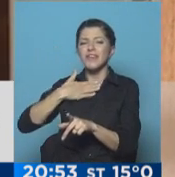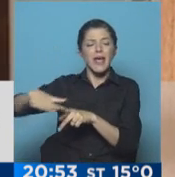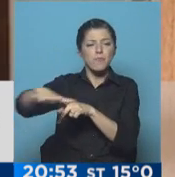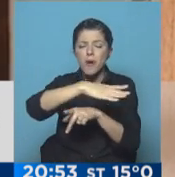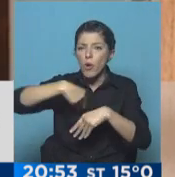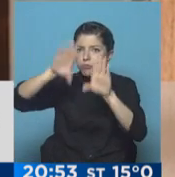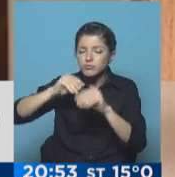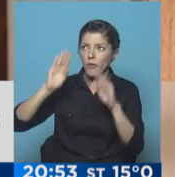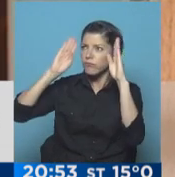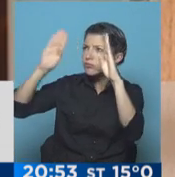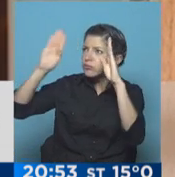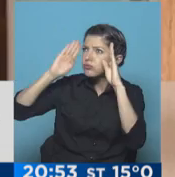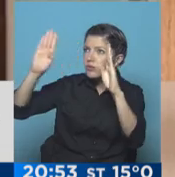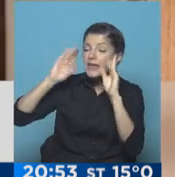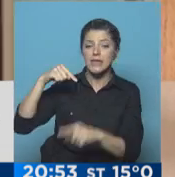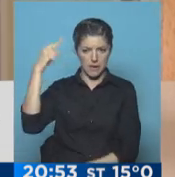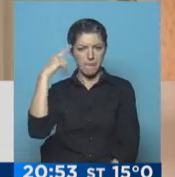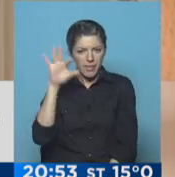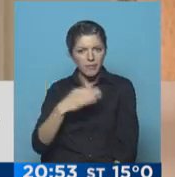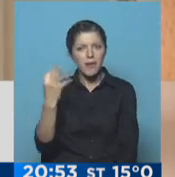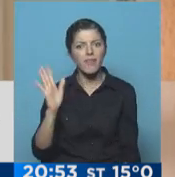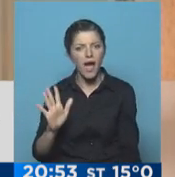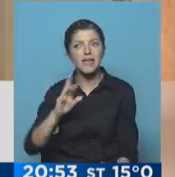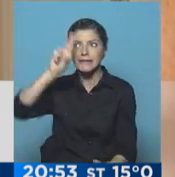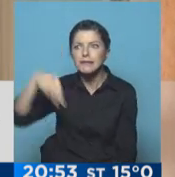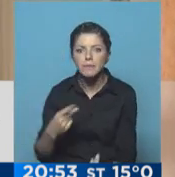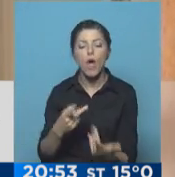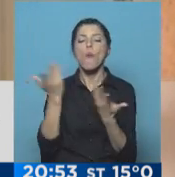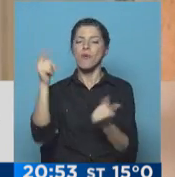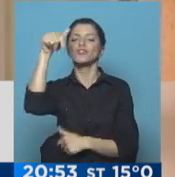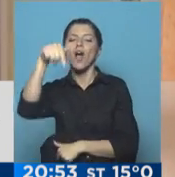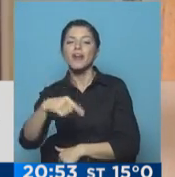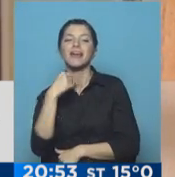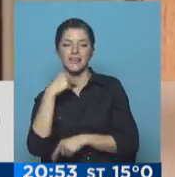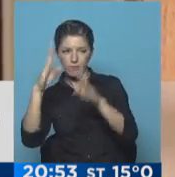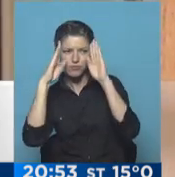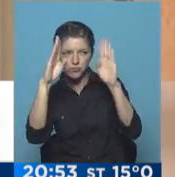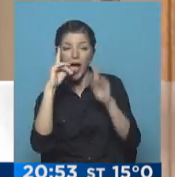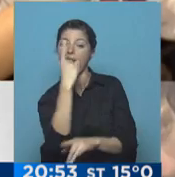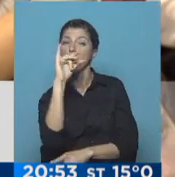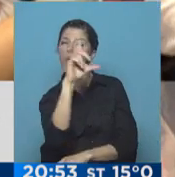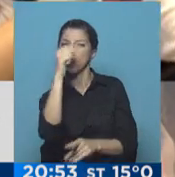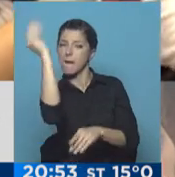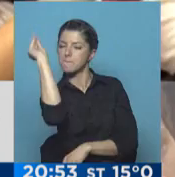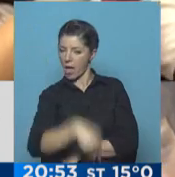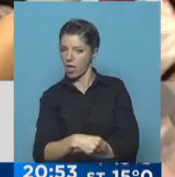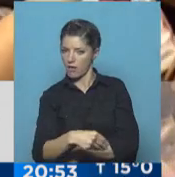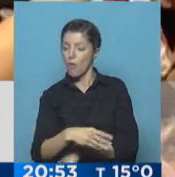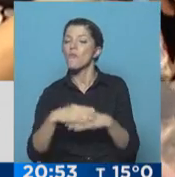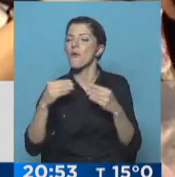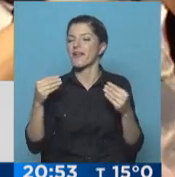pueblo y que son creídas por el pueblo, y por eso ahora quieren ir por Lula, porque